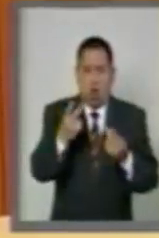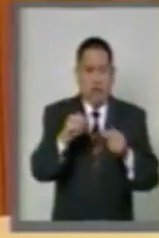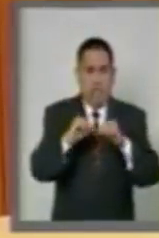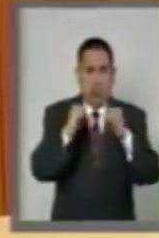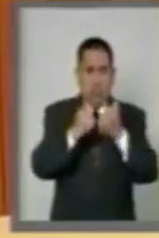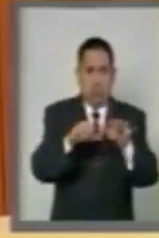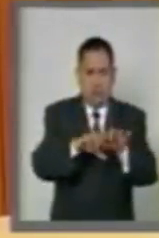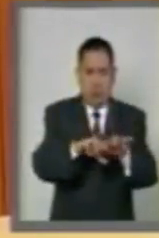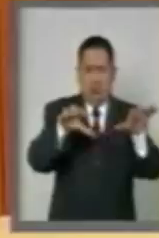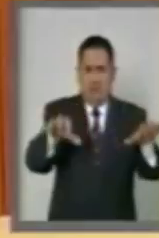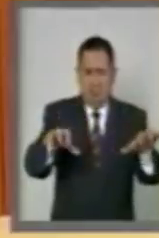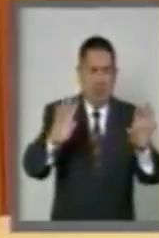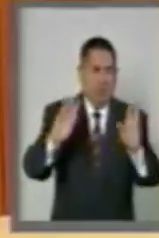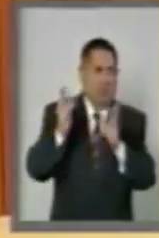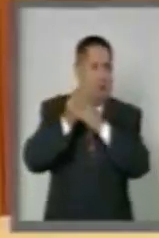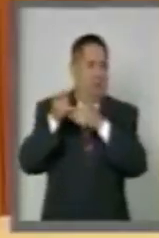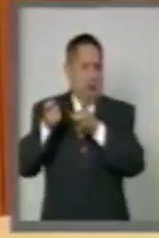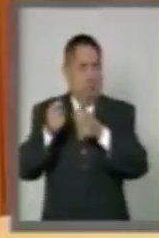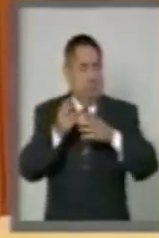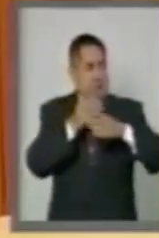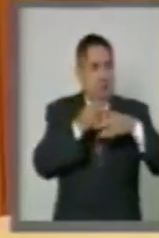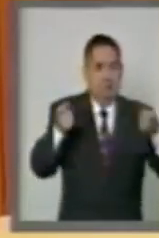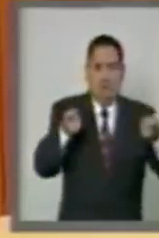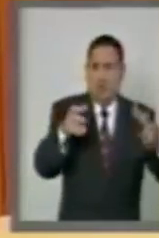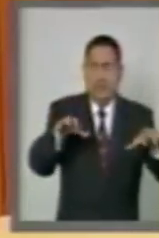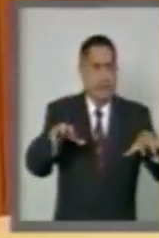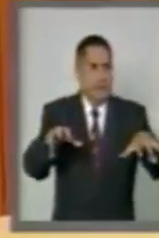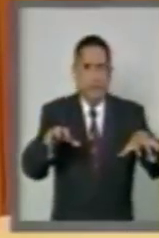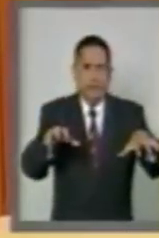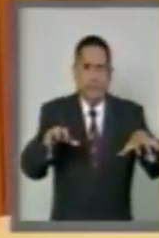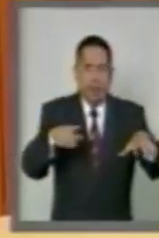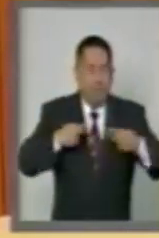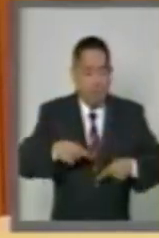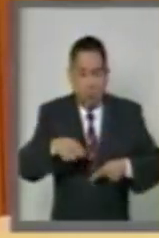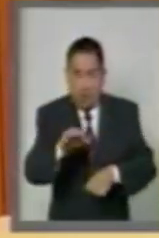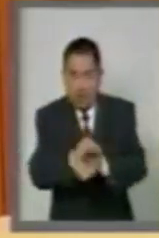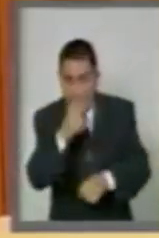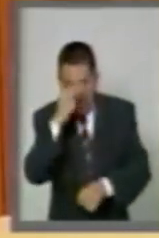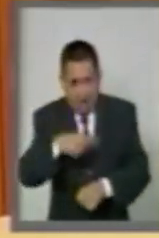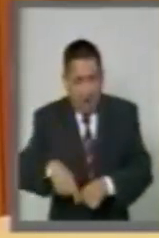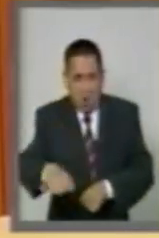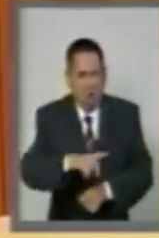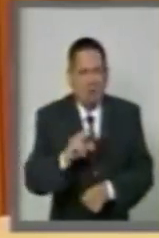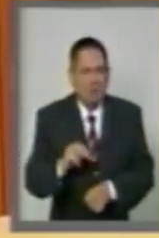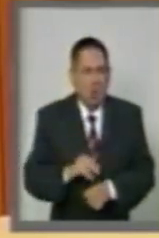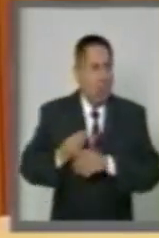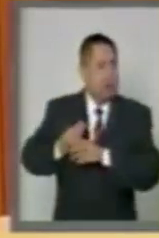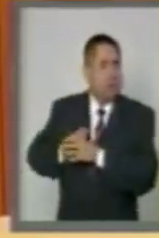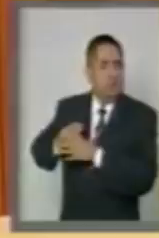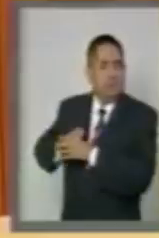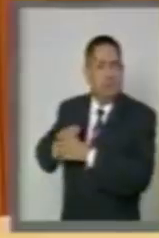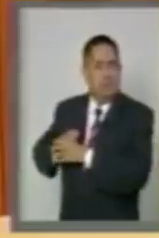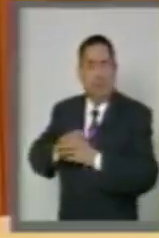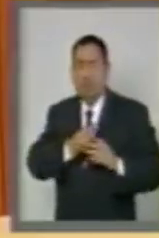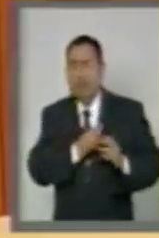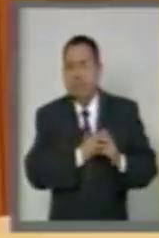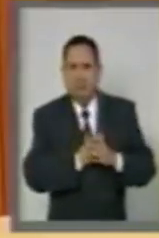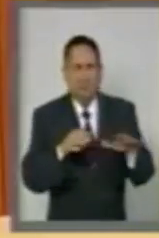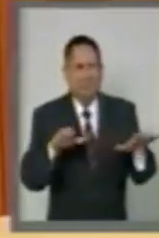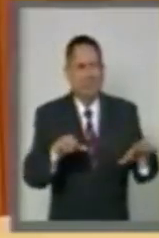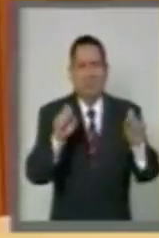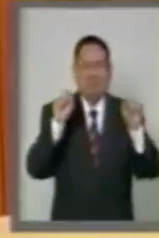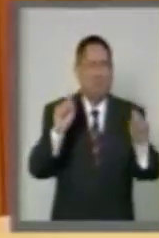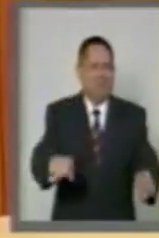organizaciones neoliberales que han sacrificado los intereses de los mexicanos por beneficiar a la oligarquía nacional,